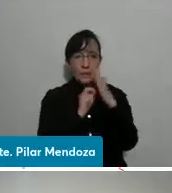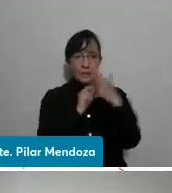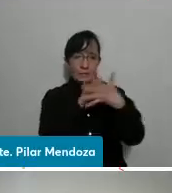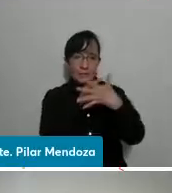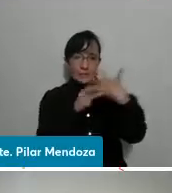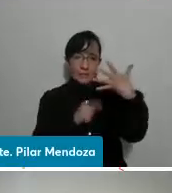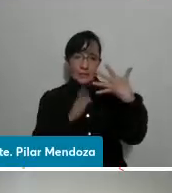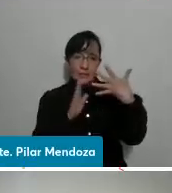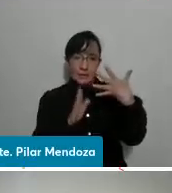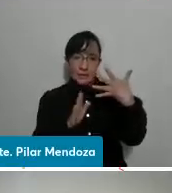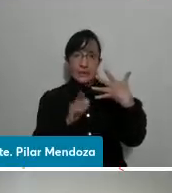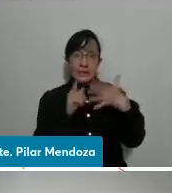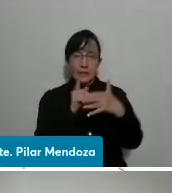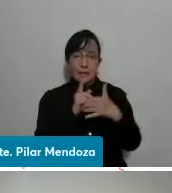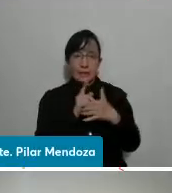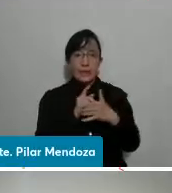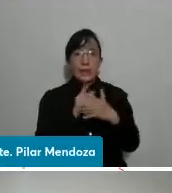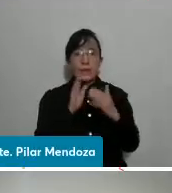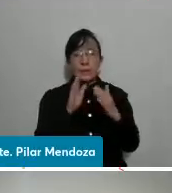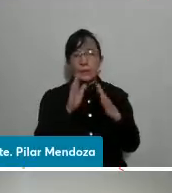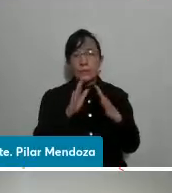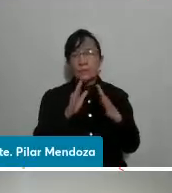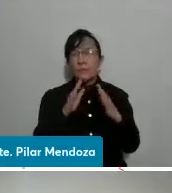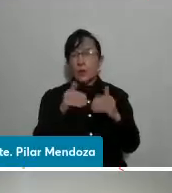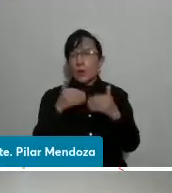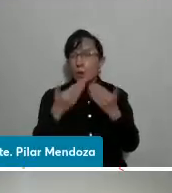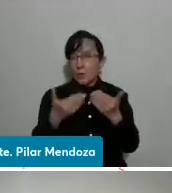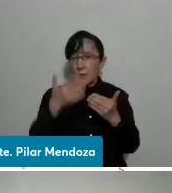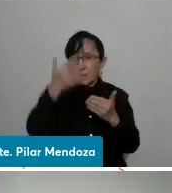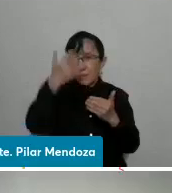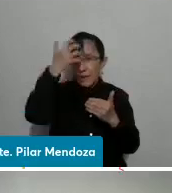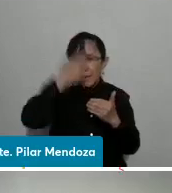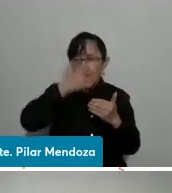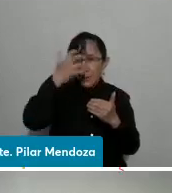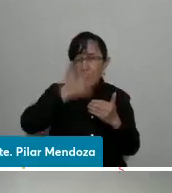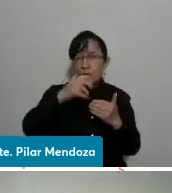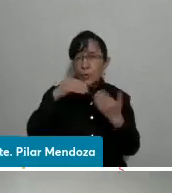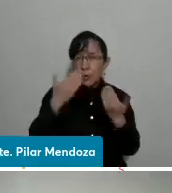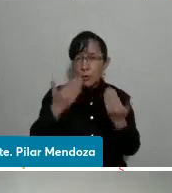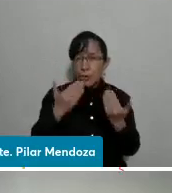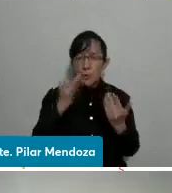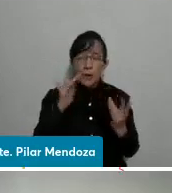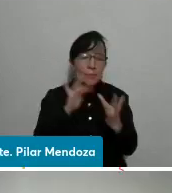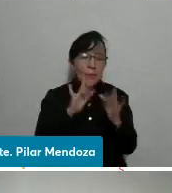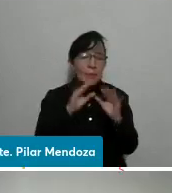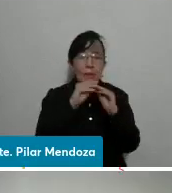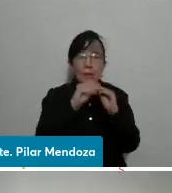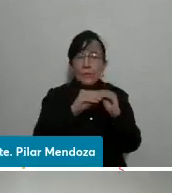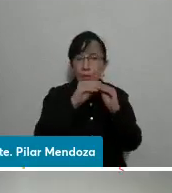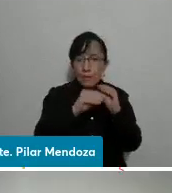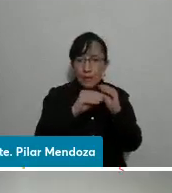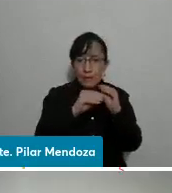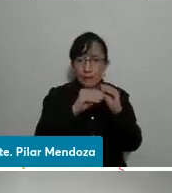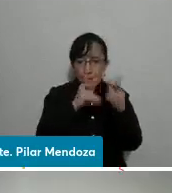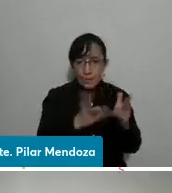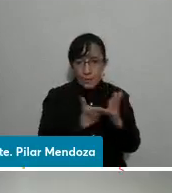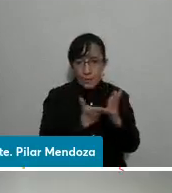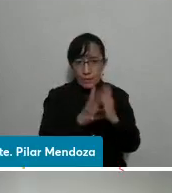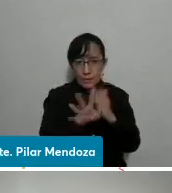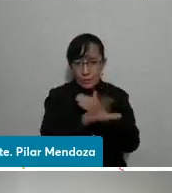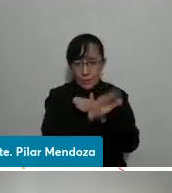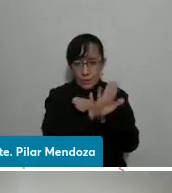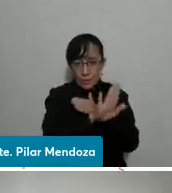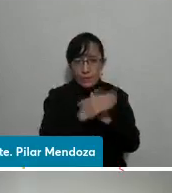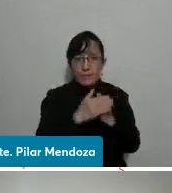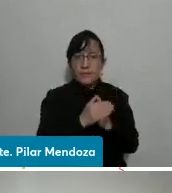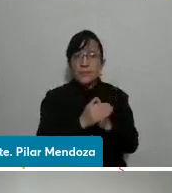bueno, la evaluación se hace de carácter formativo, ¿listo? Nosotros hacemos,